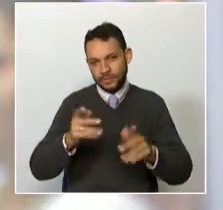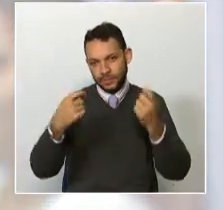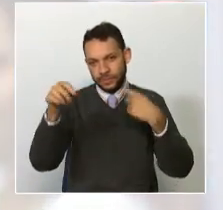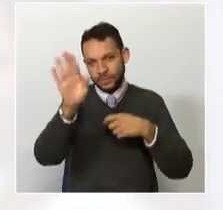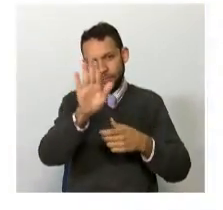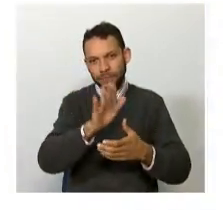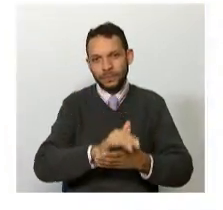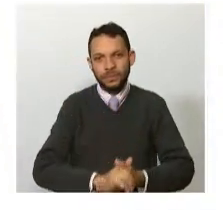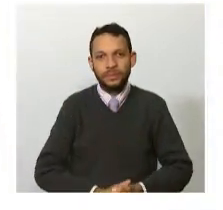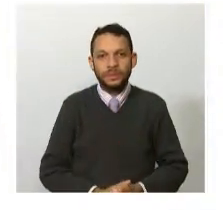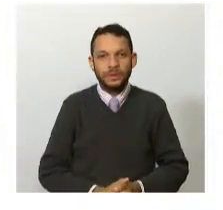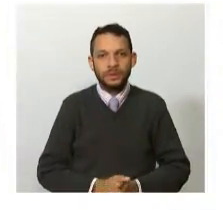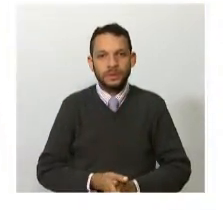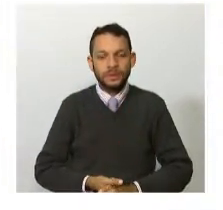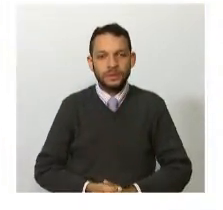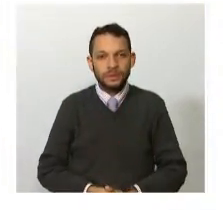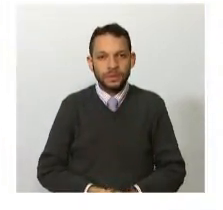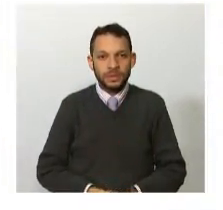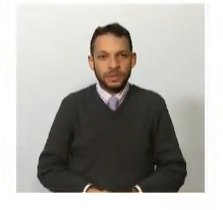regresamos.